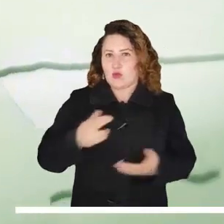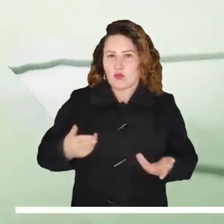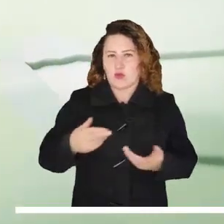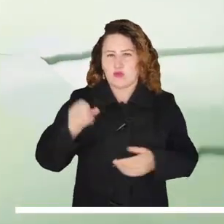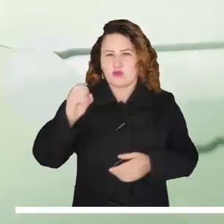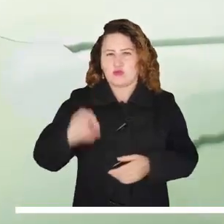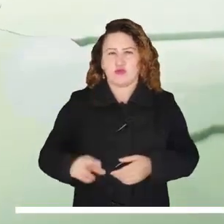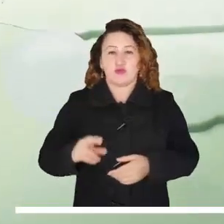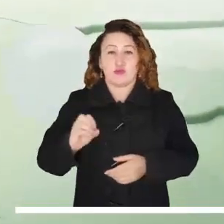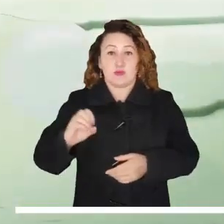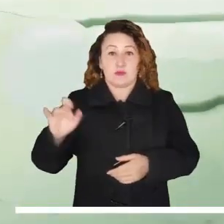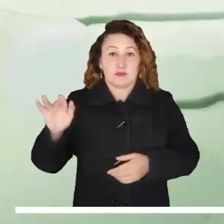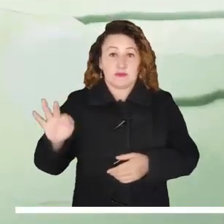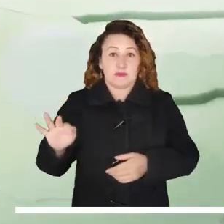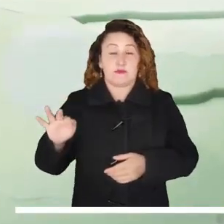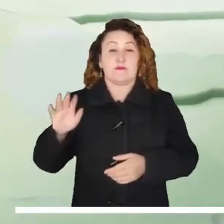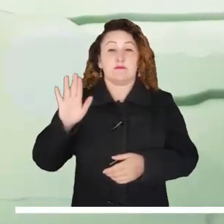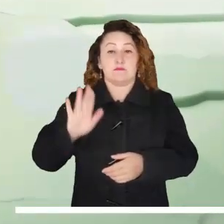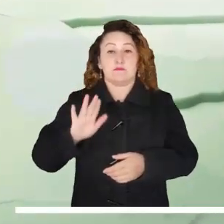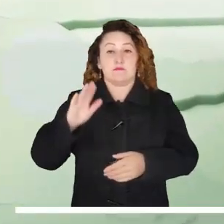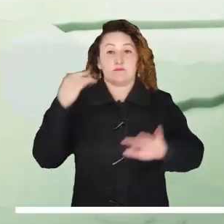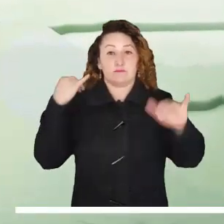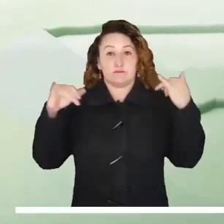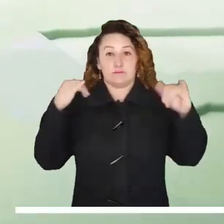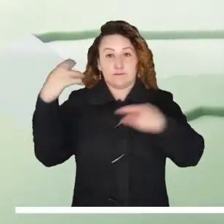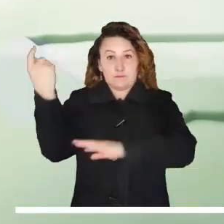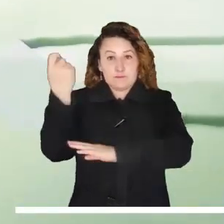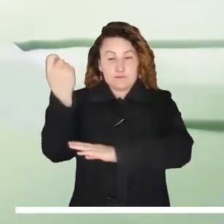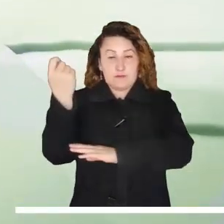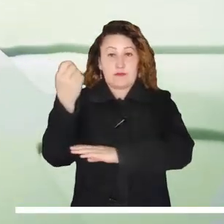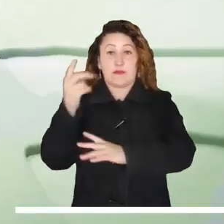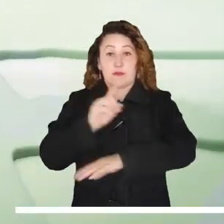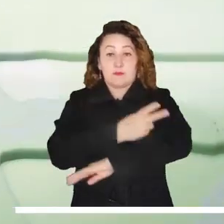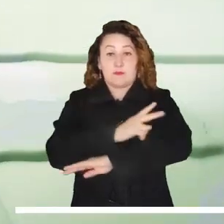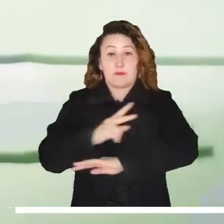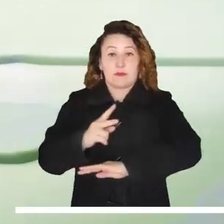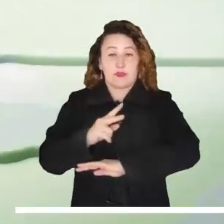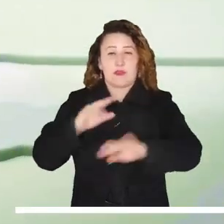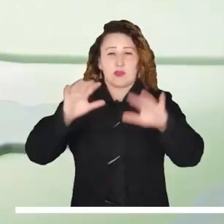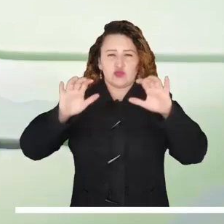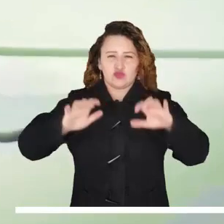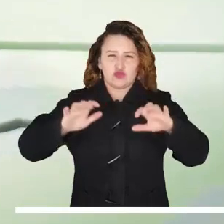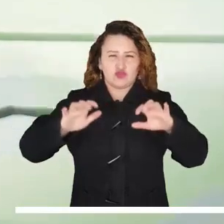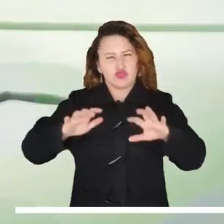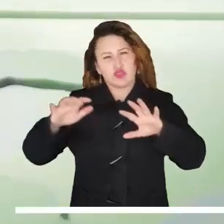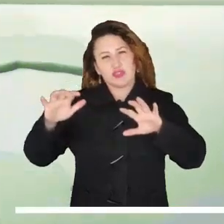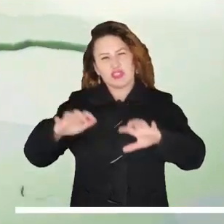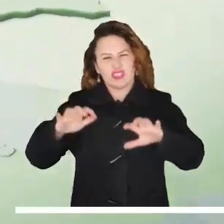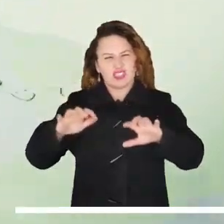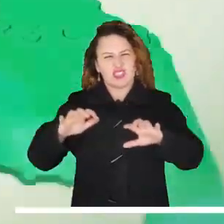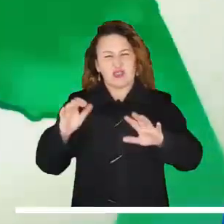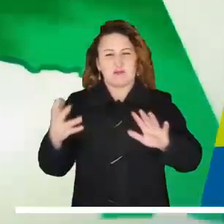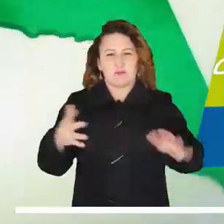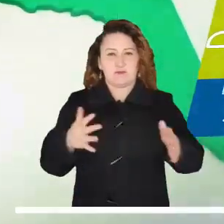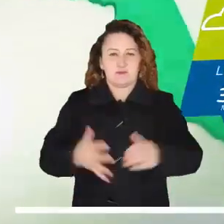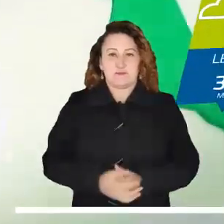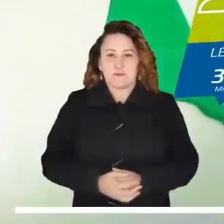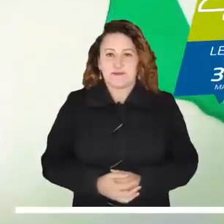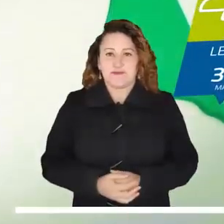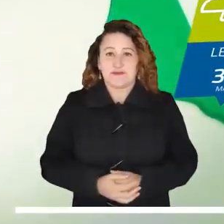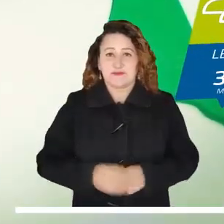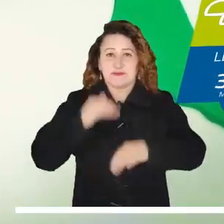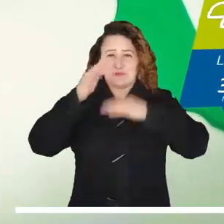podrían experimentarse en el suroeste de Casanare, Meta y suroeste de Vichada, donde se prevén lluvias entre ligeras y